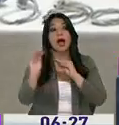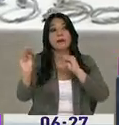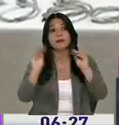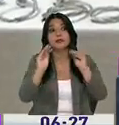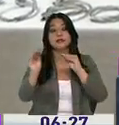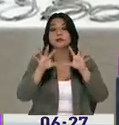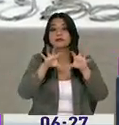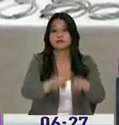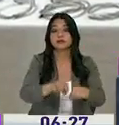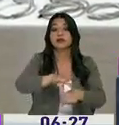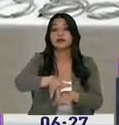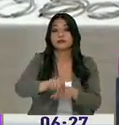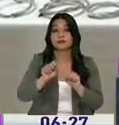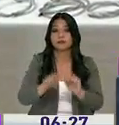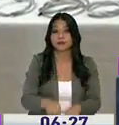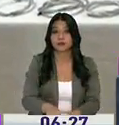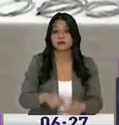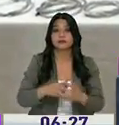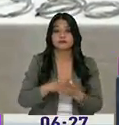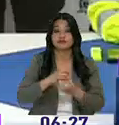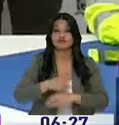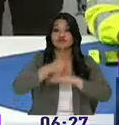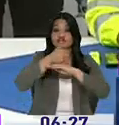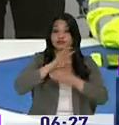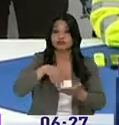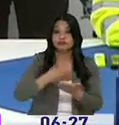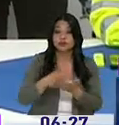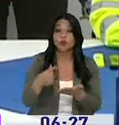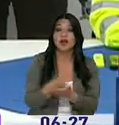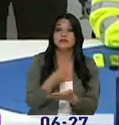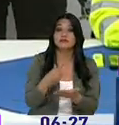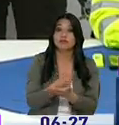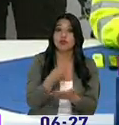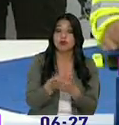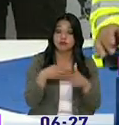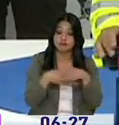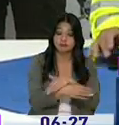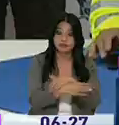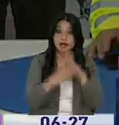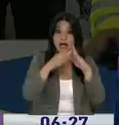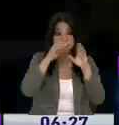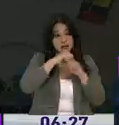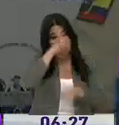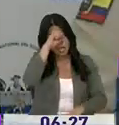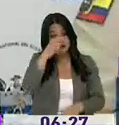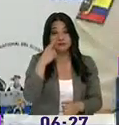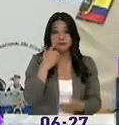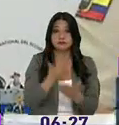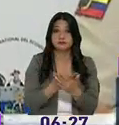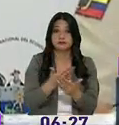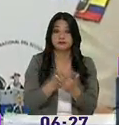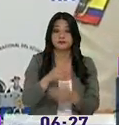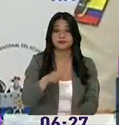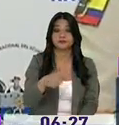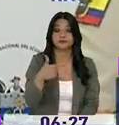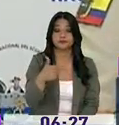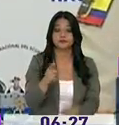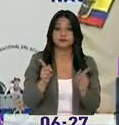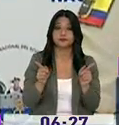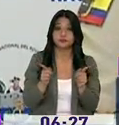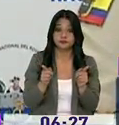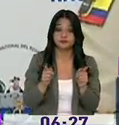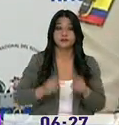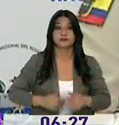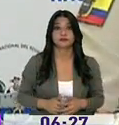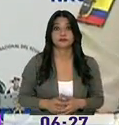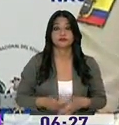de control llegaron hasta el sector del Guasmo Sur, donde hallaron otras evidencias. Un arma de fuego tipo subametralladora,